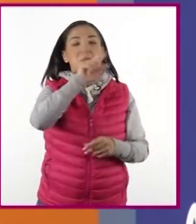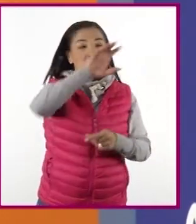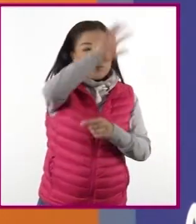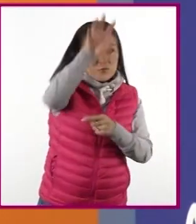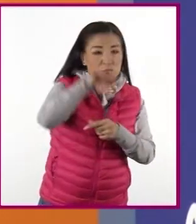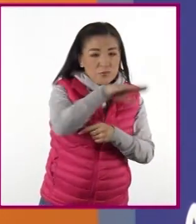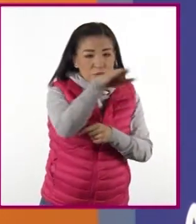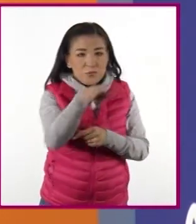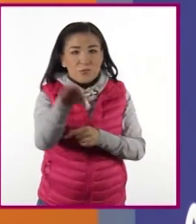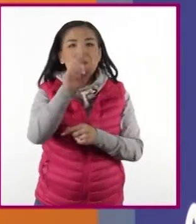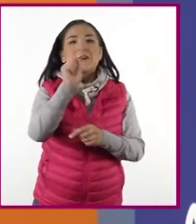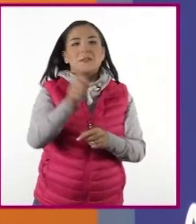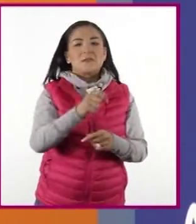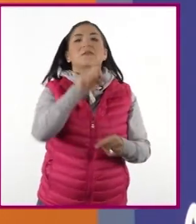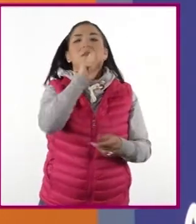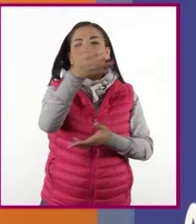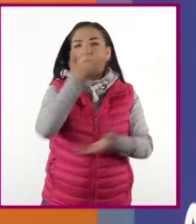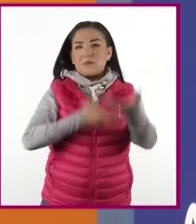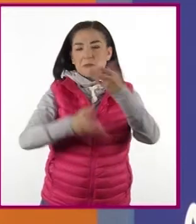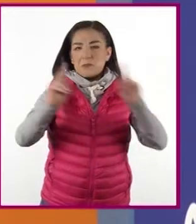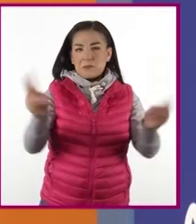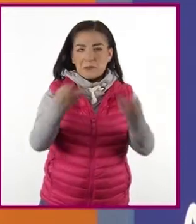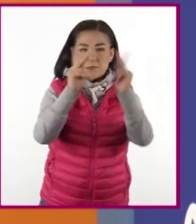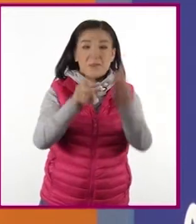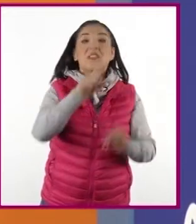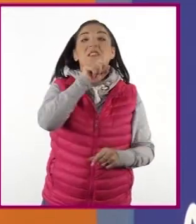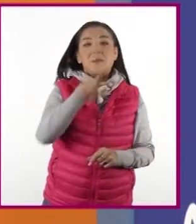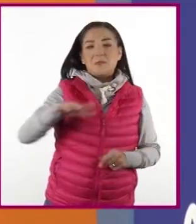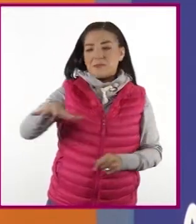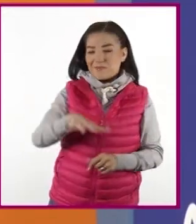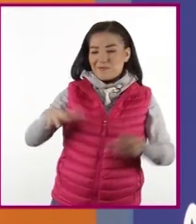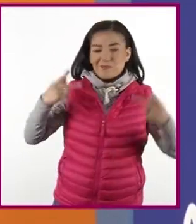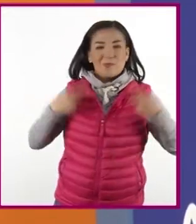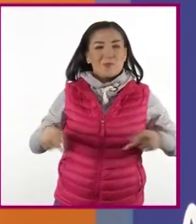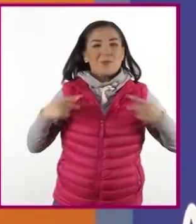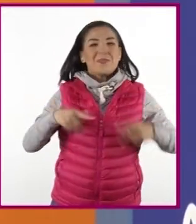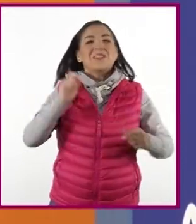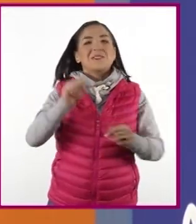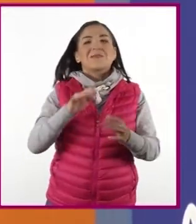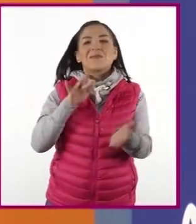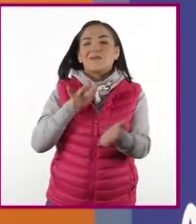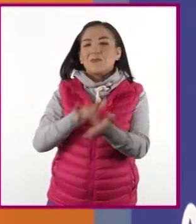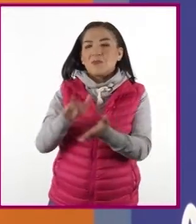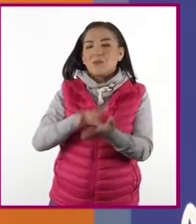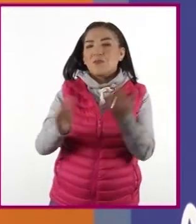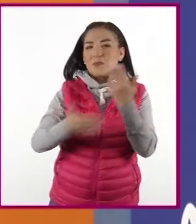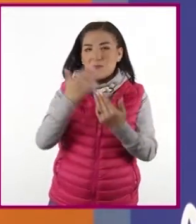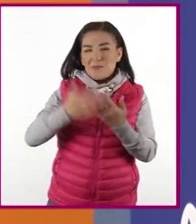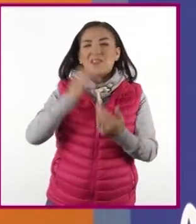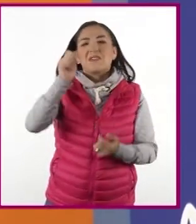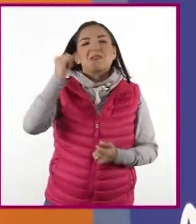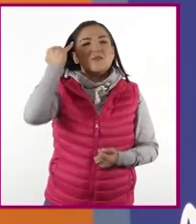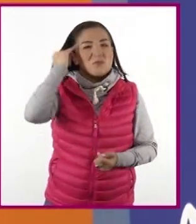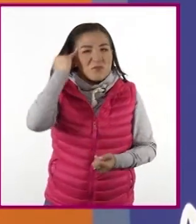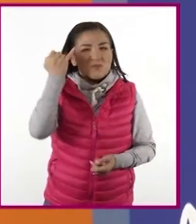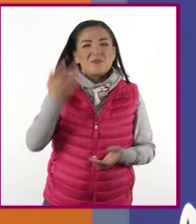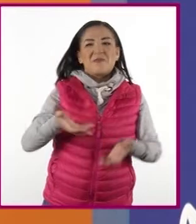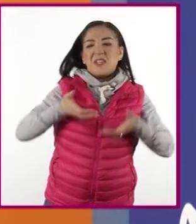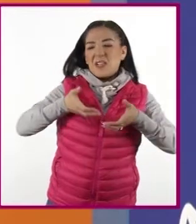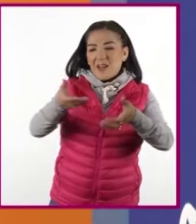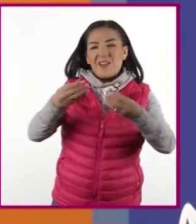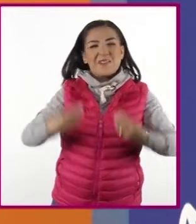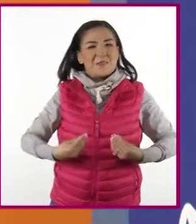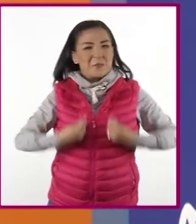y comerciantes, pero también a la población menos favorecida, como peones, pequeños agricultores,